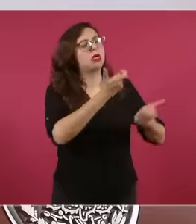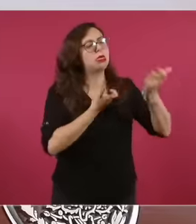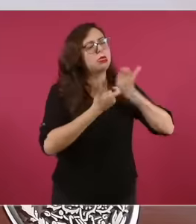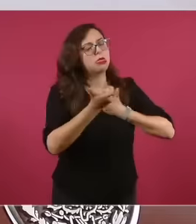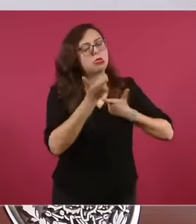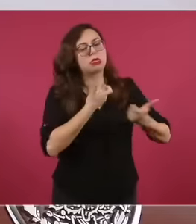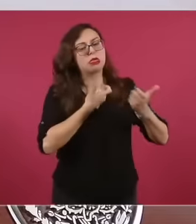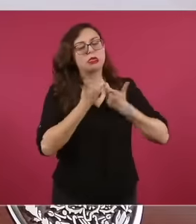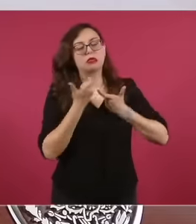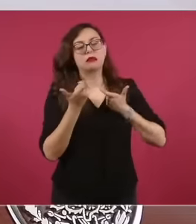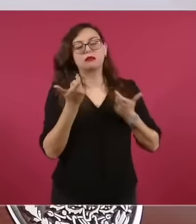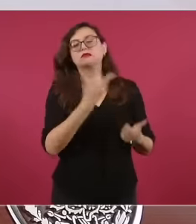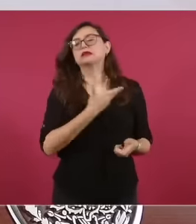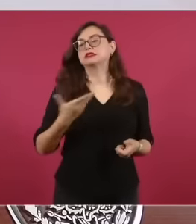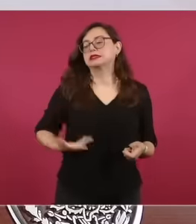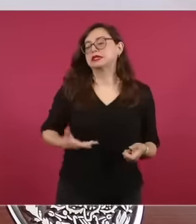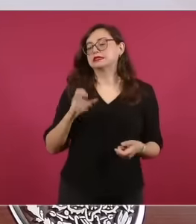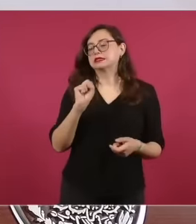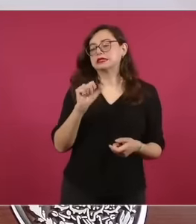y